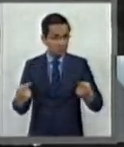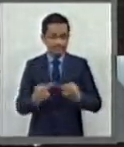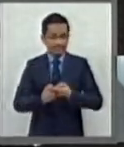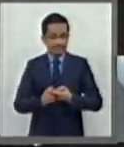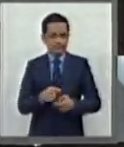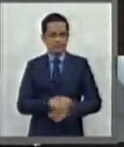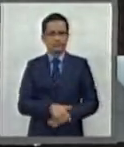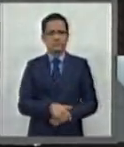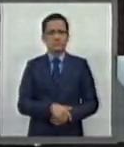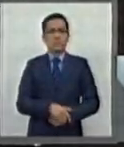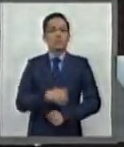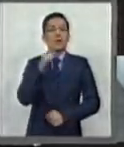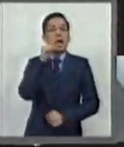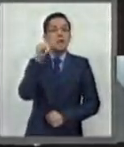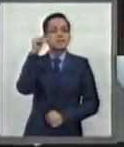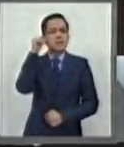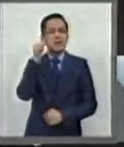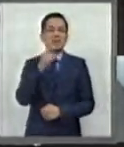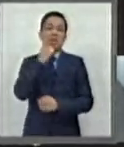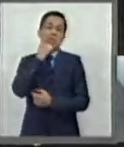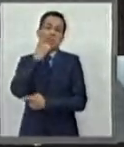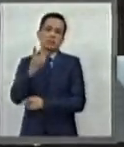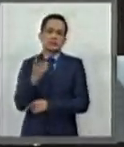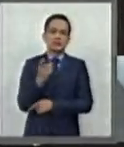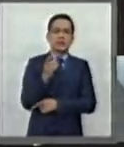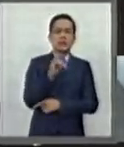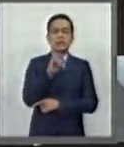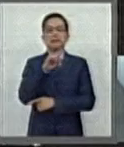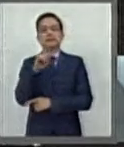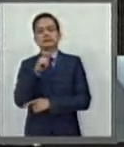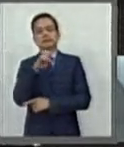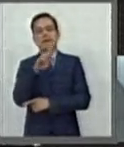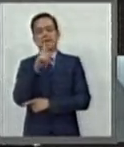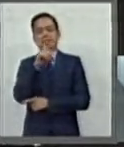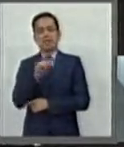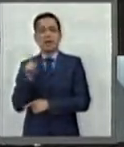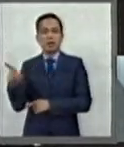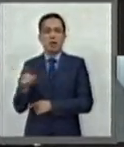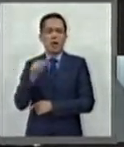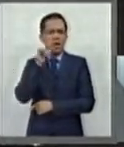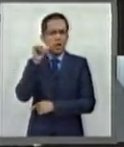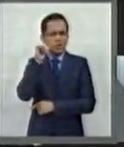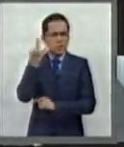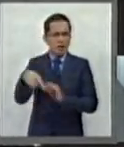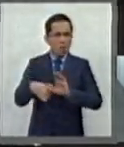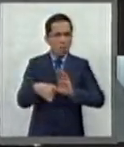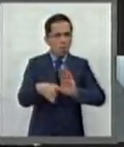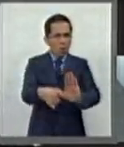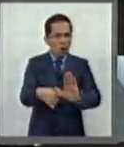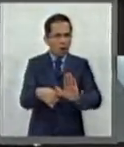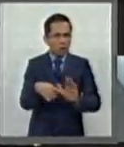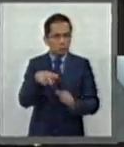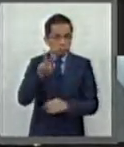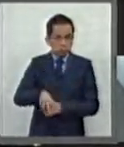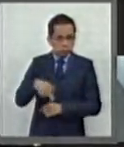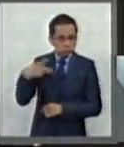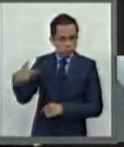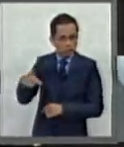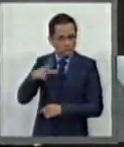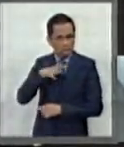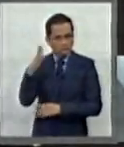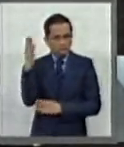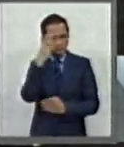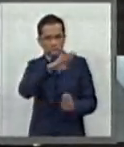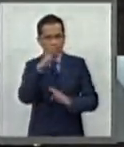El día de ayer, la pseudoizquierda obstruccionista, una vez más, fue exhibida en su múltiple moral y su